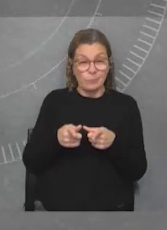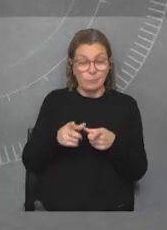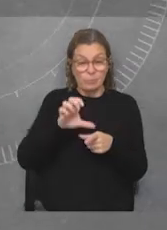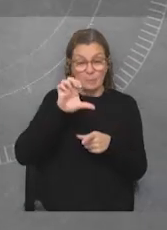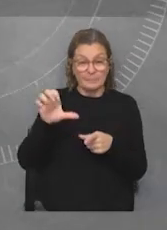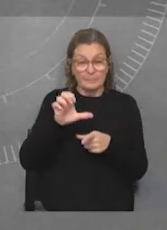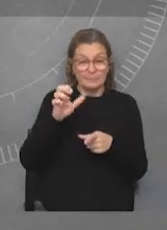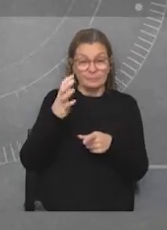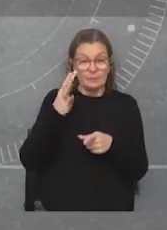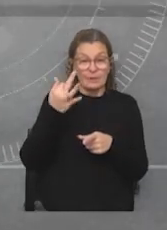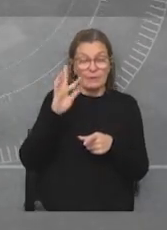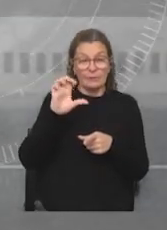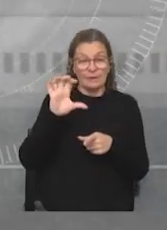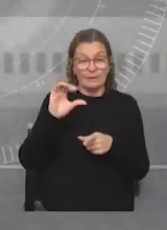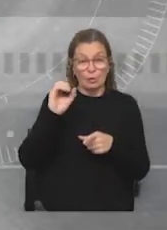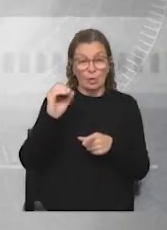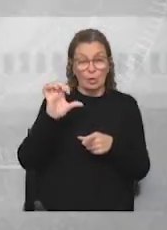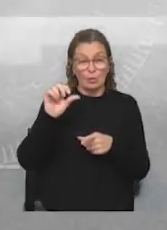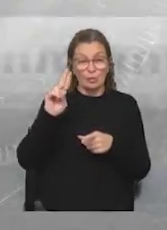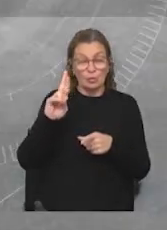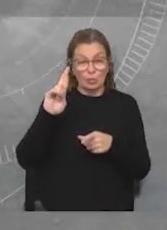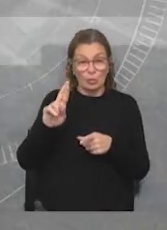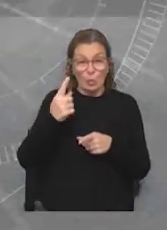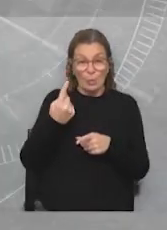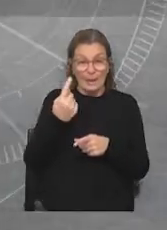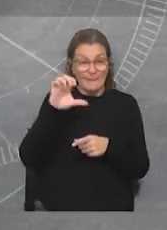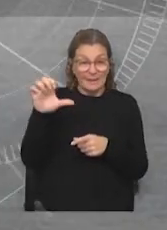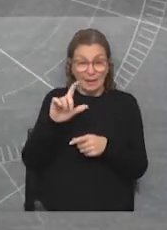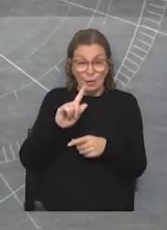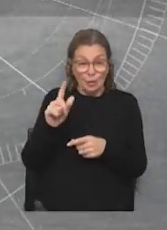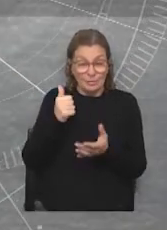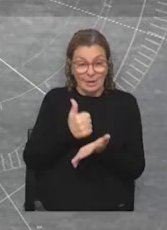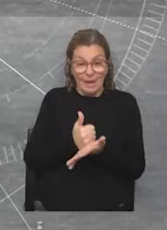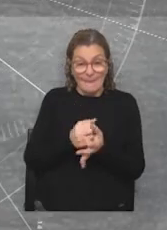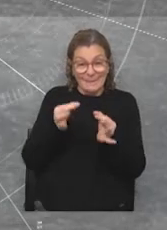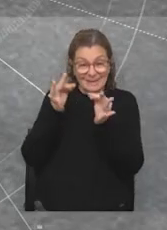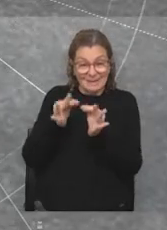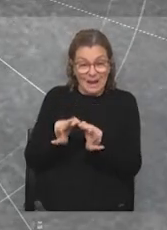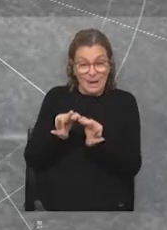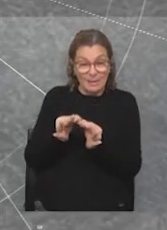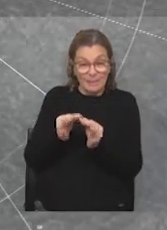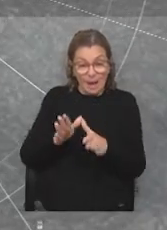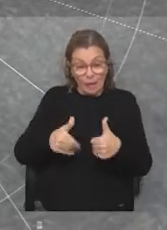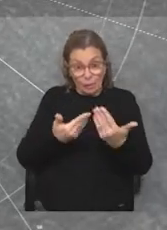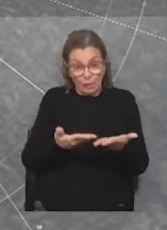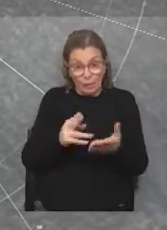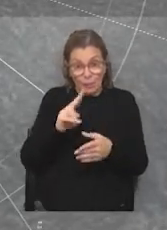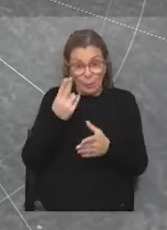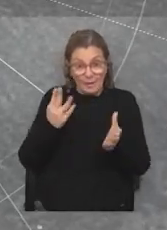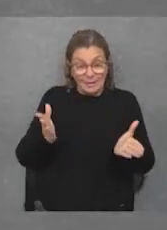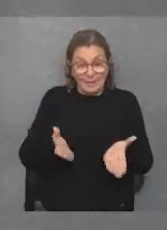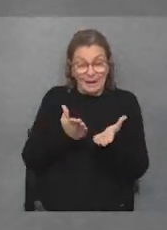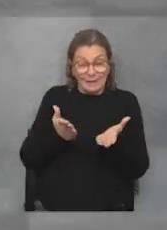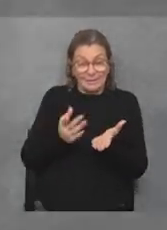empresa frescos Sur una empresa que no existía que se armó especialmente para ser proveedora de Uruguay a